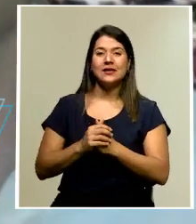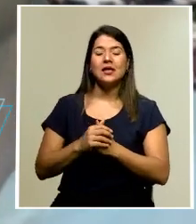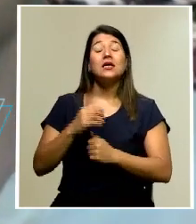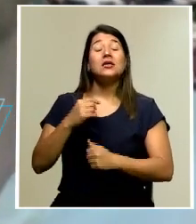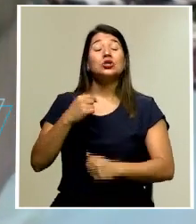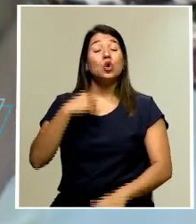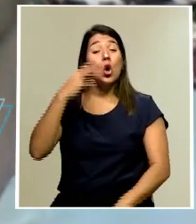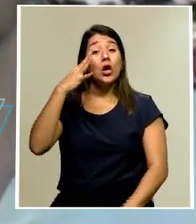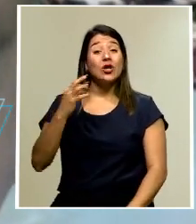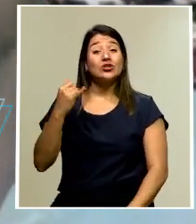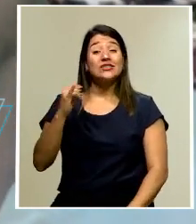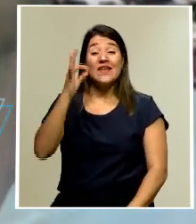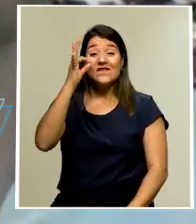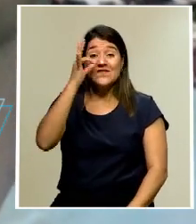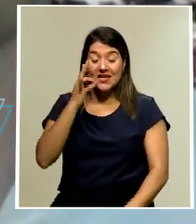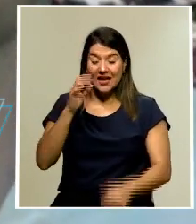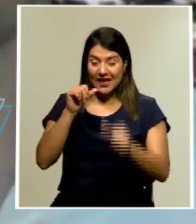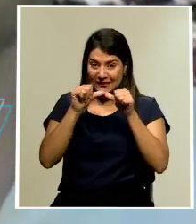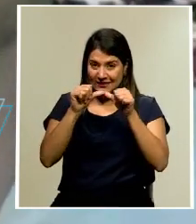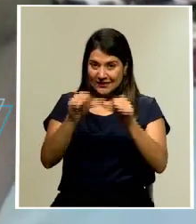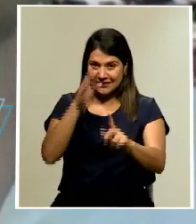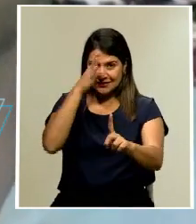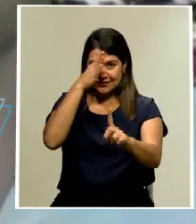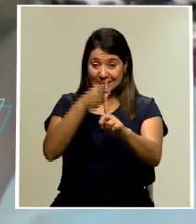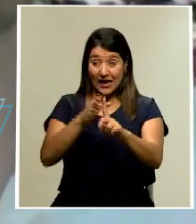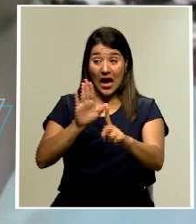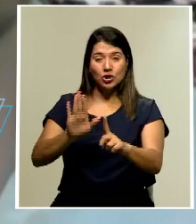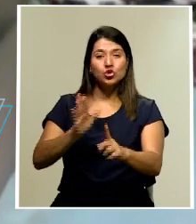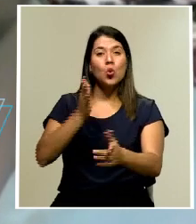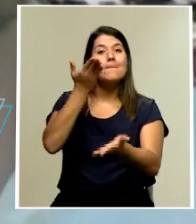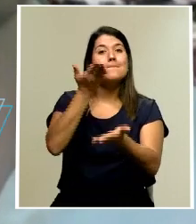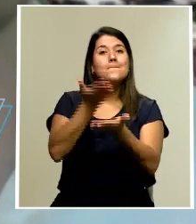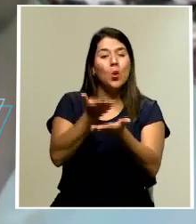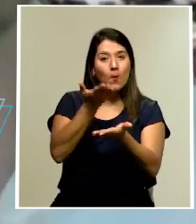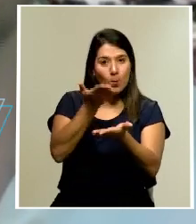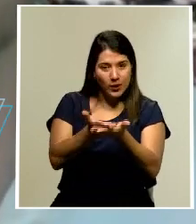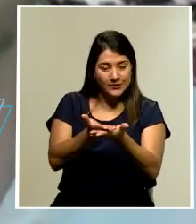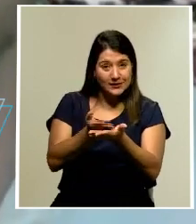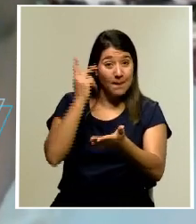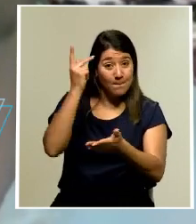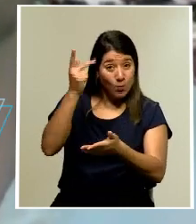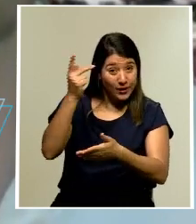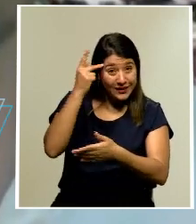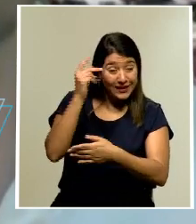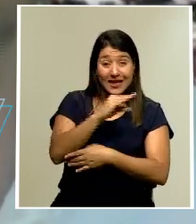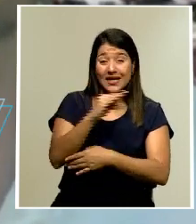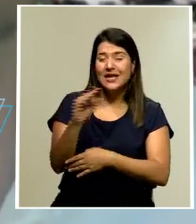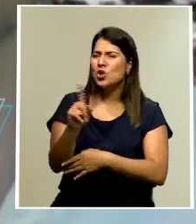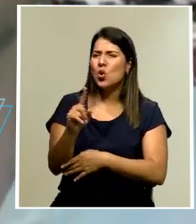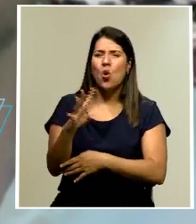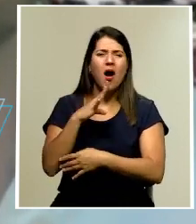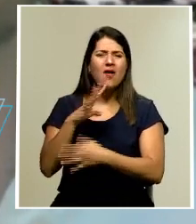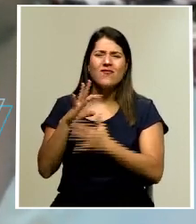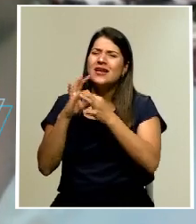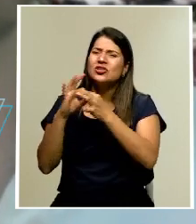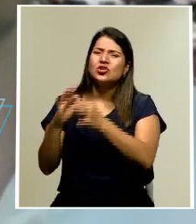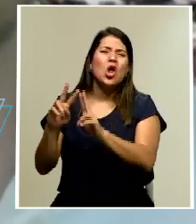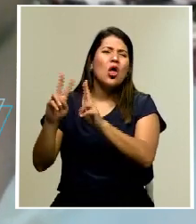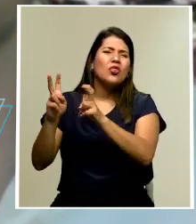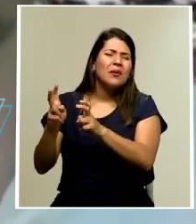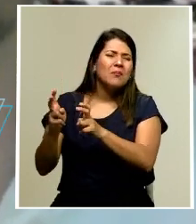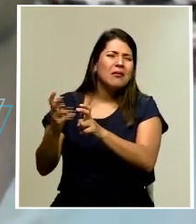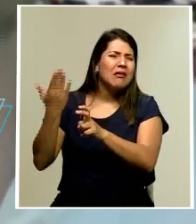se mantenga más fiel a sus propuestas políticas y menos se refiera a los temas de los lastres,